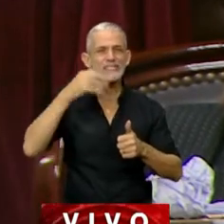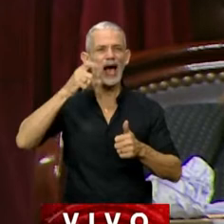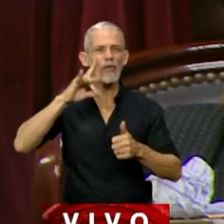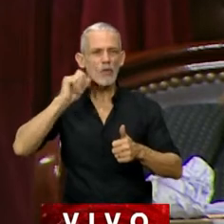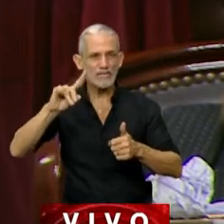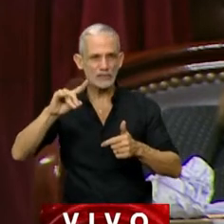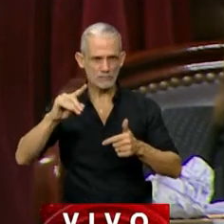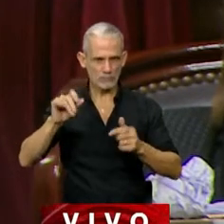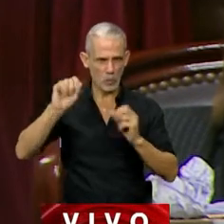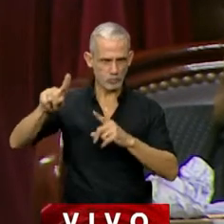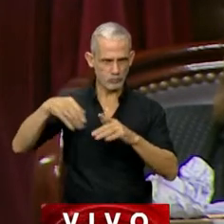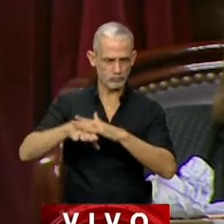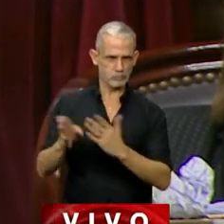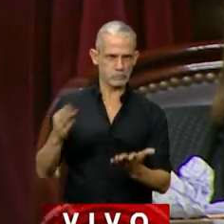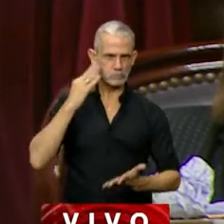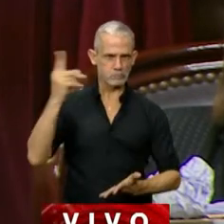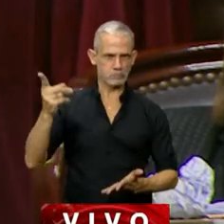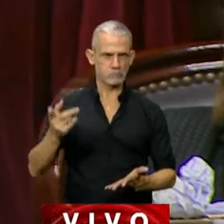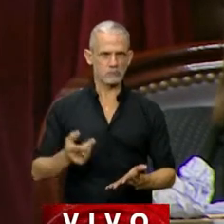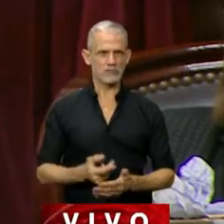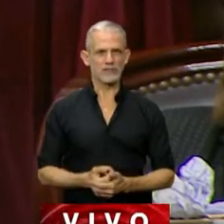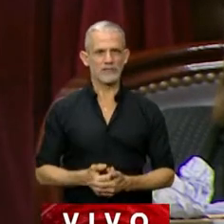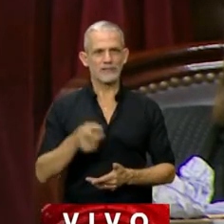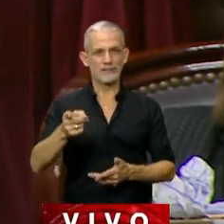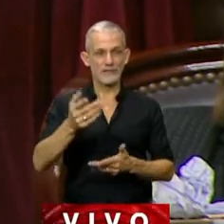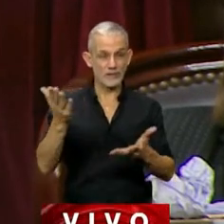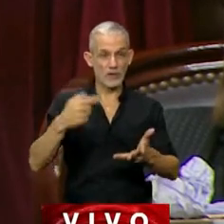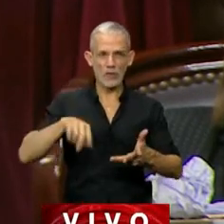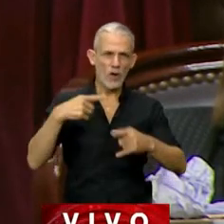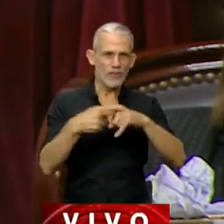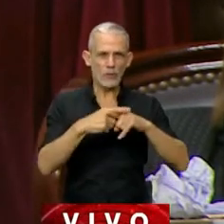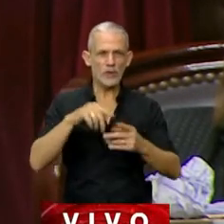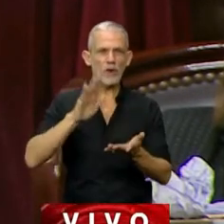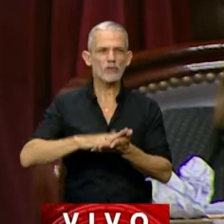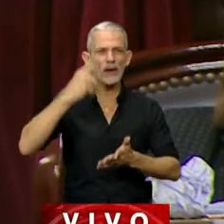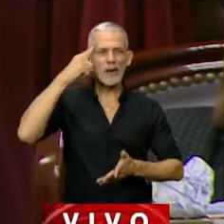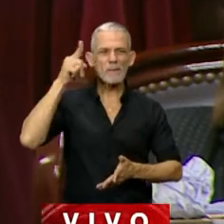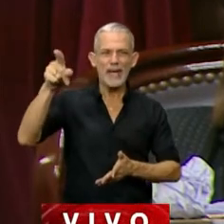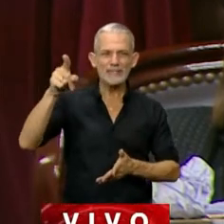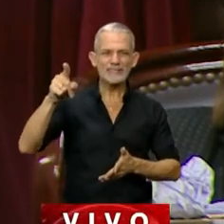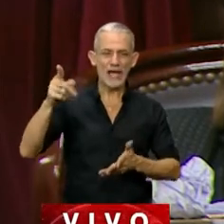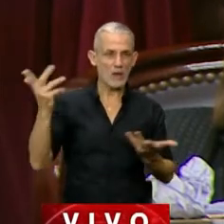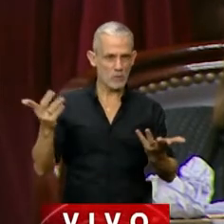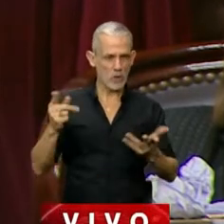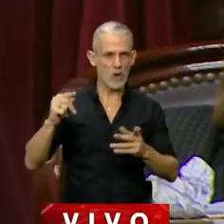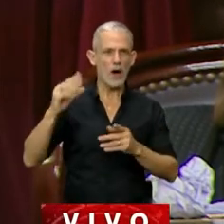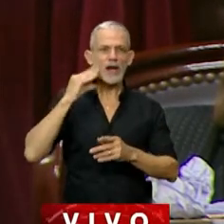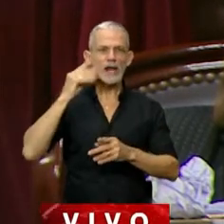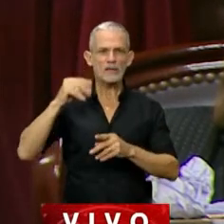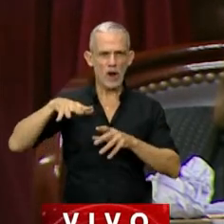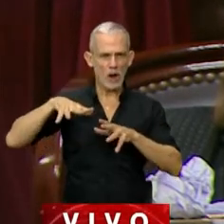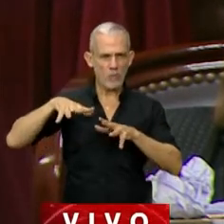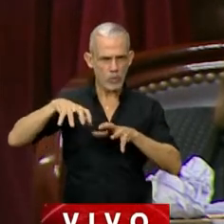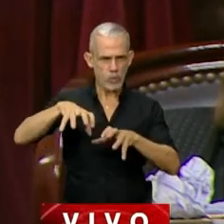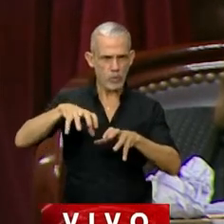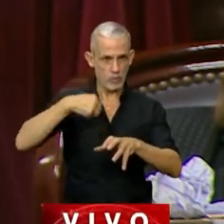Así que, digamos, mientras nosotros discutimos sobre qué pensarán ellos avanzan. Entonces nosotros también tenemos